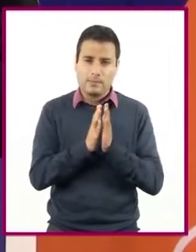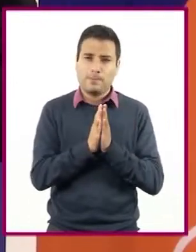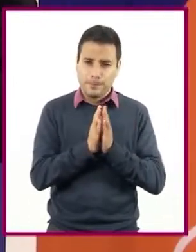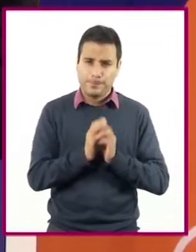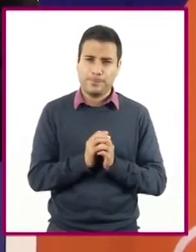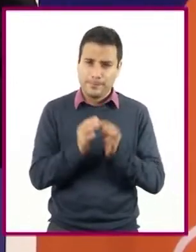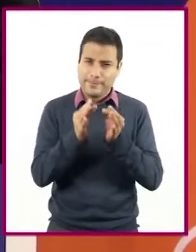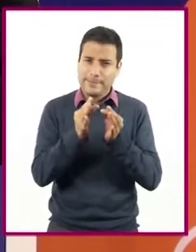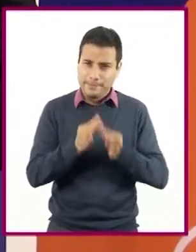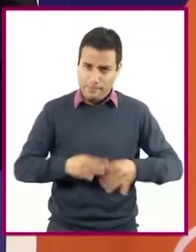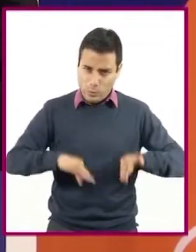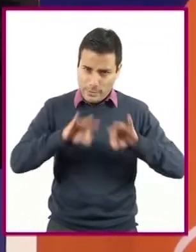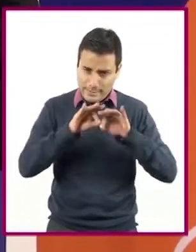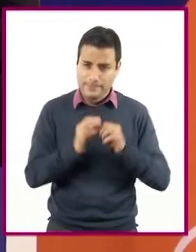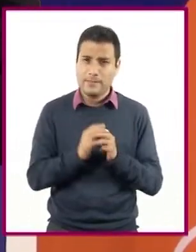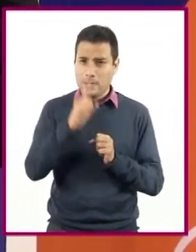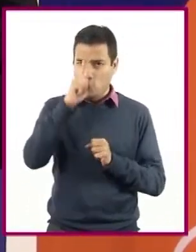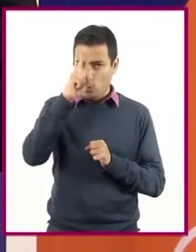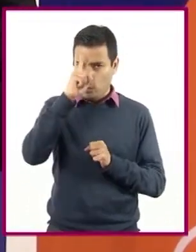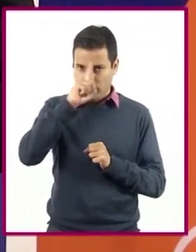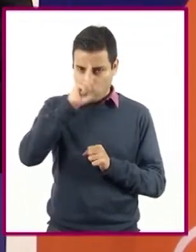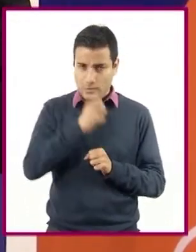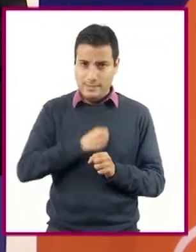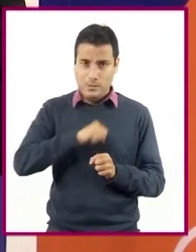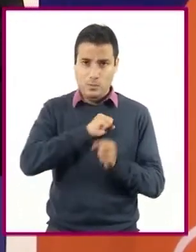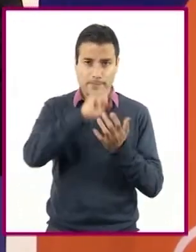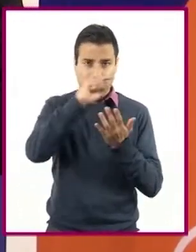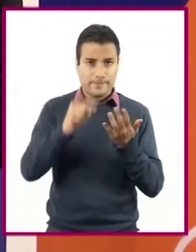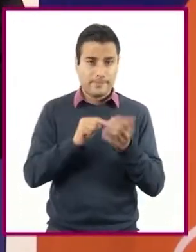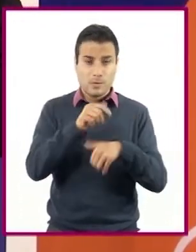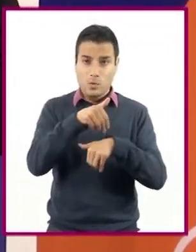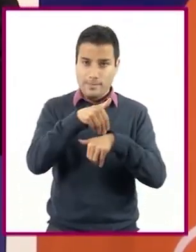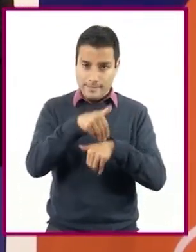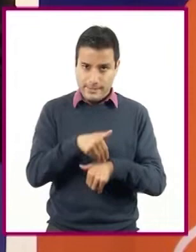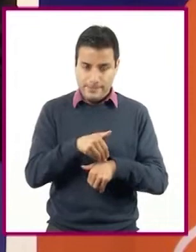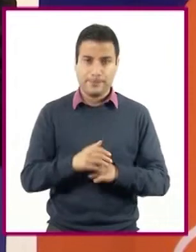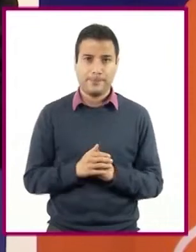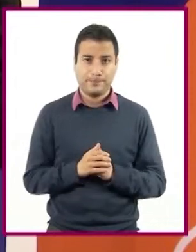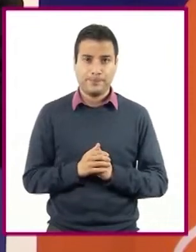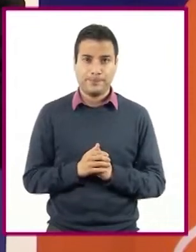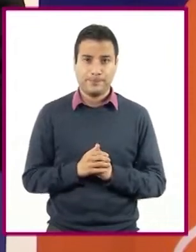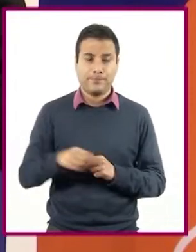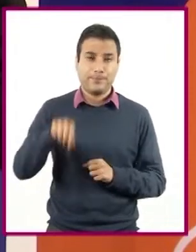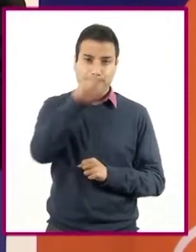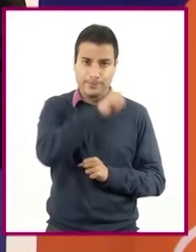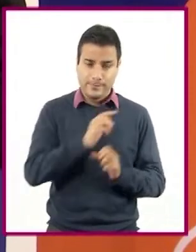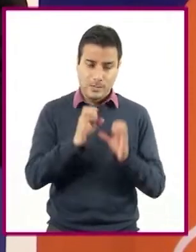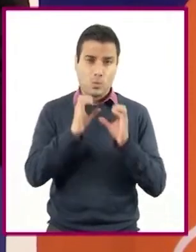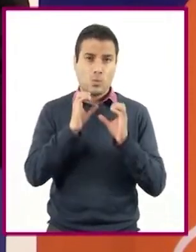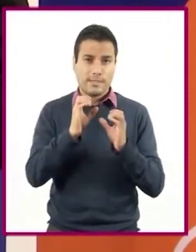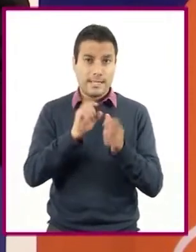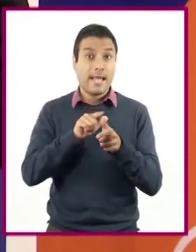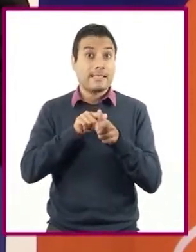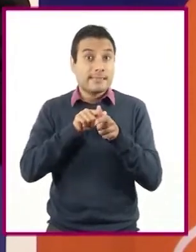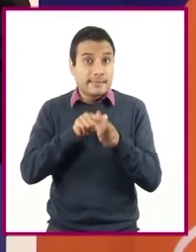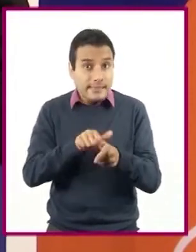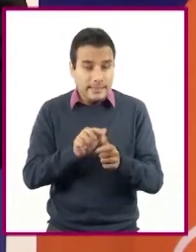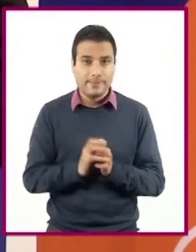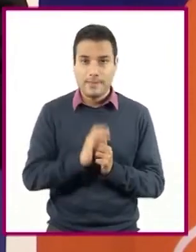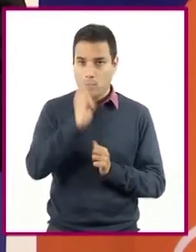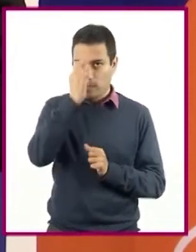que es indispensable atender a las recomendaciones que debemos seguir. Continuemos cuidándonos, no hay que olvidarnos que hay que